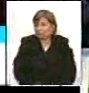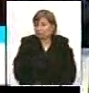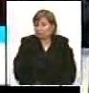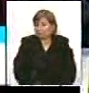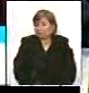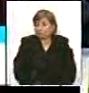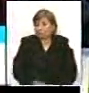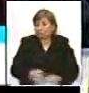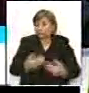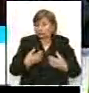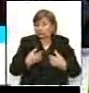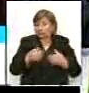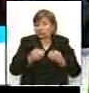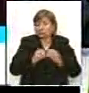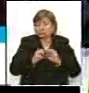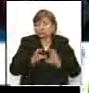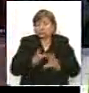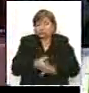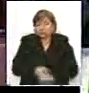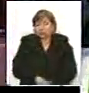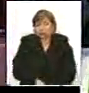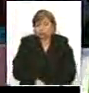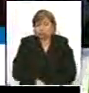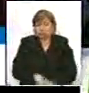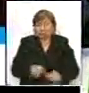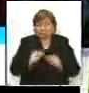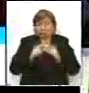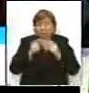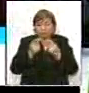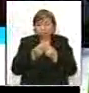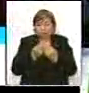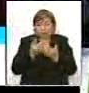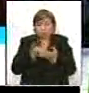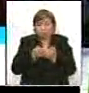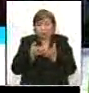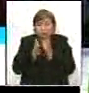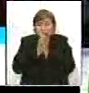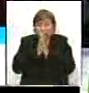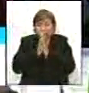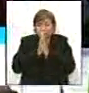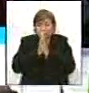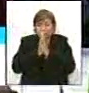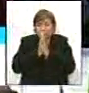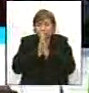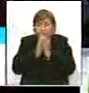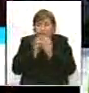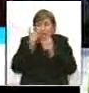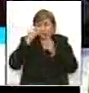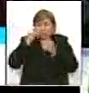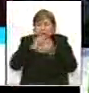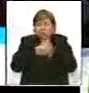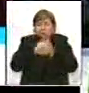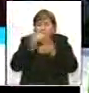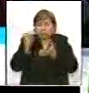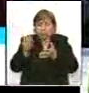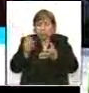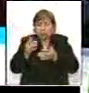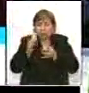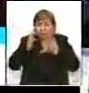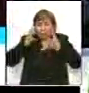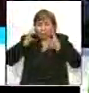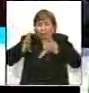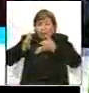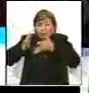tengo claro. O sea, reitero, a los partidos se les pide una determinada cantidad de afiliados. Y para que esto no se convierta en una